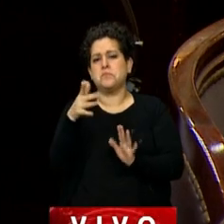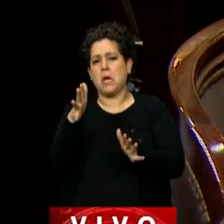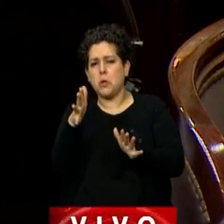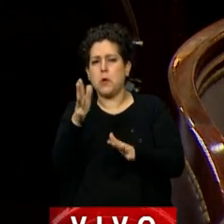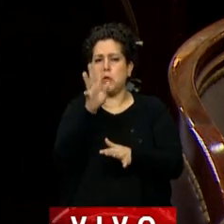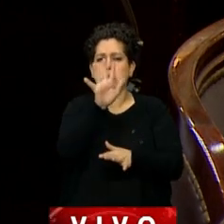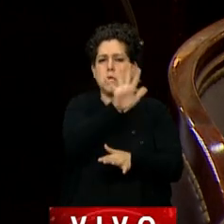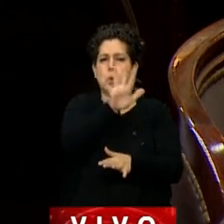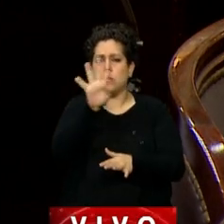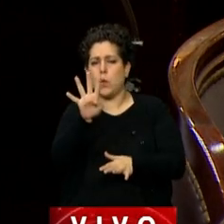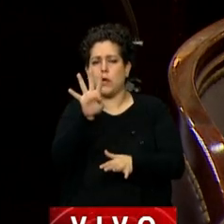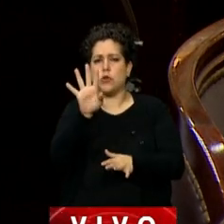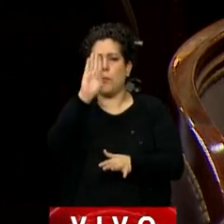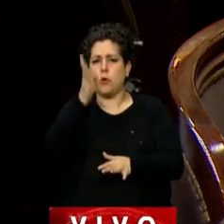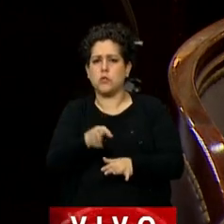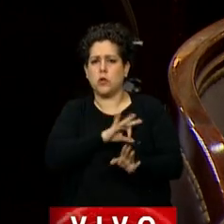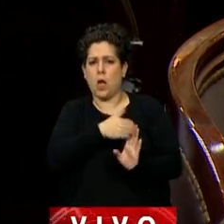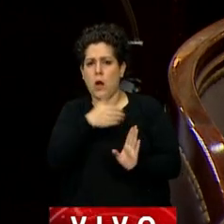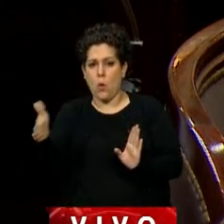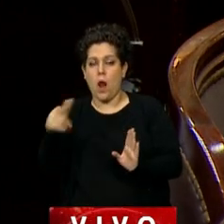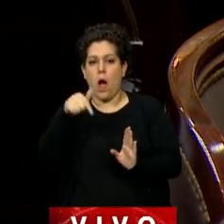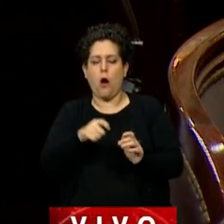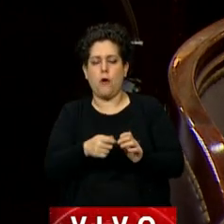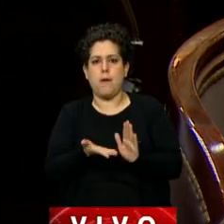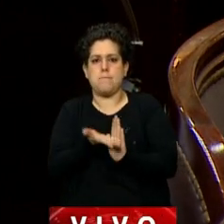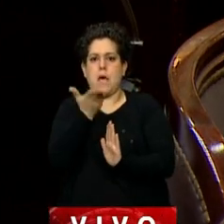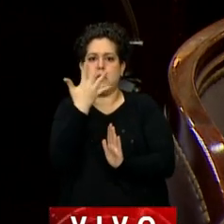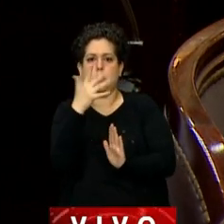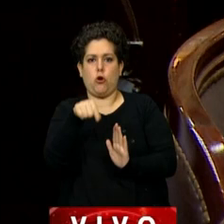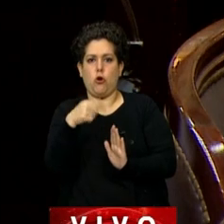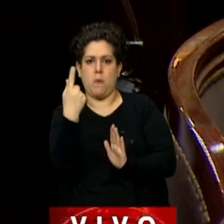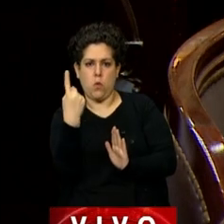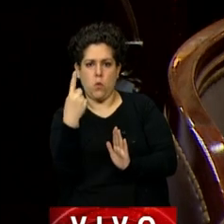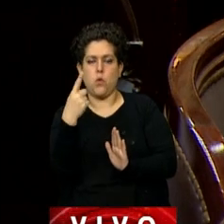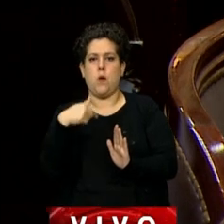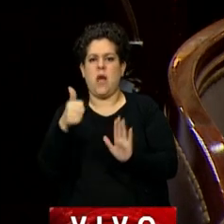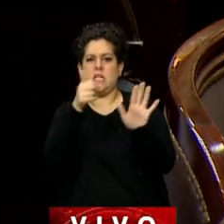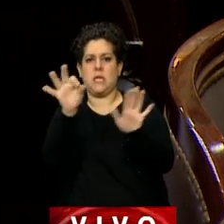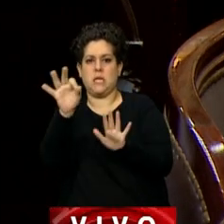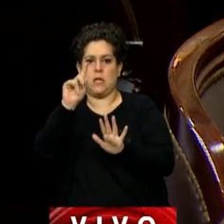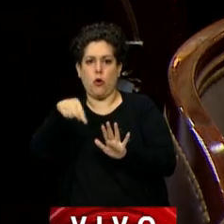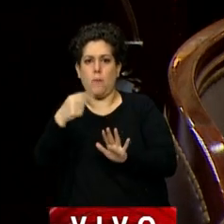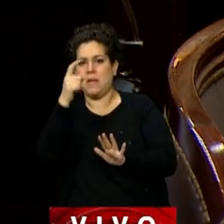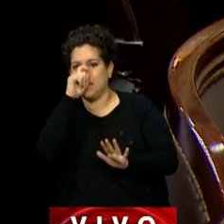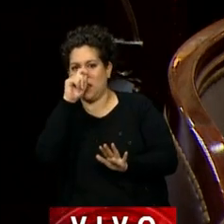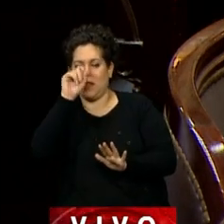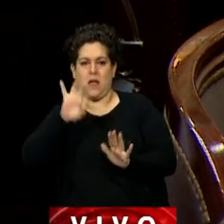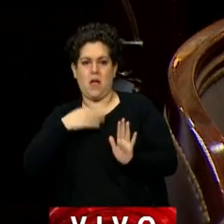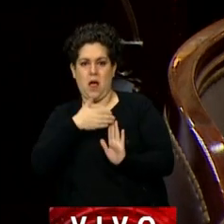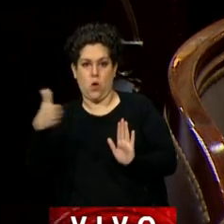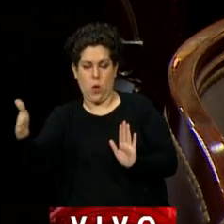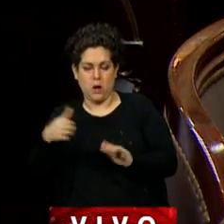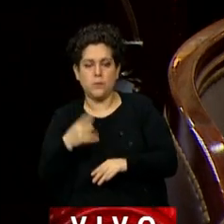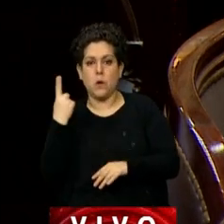al 54% anual, ahora es el 5,1% y vuela al 60,7% anual. Cuando Juan